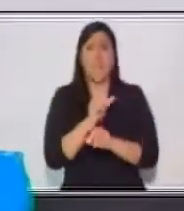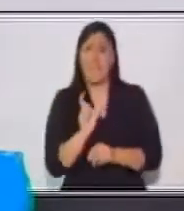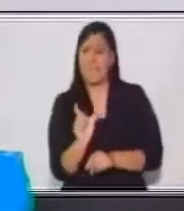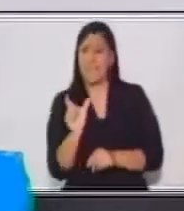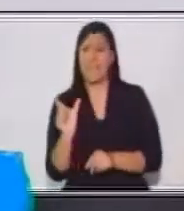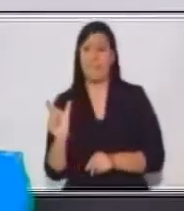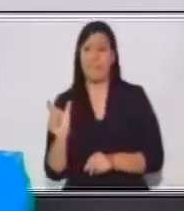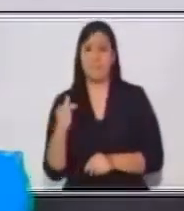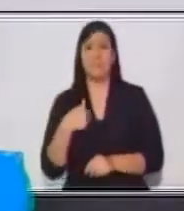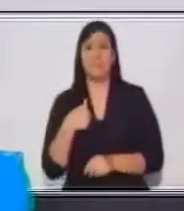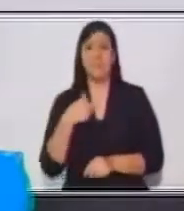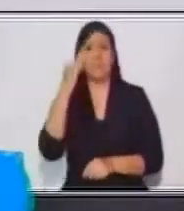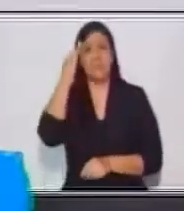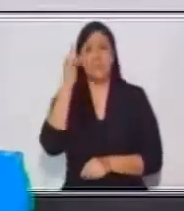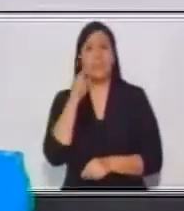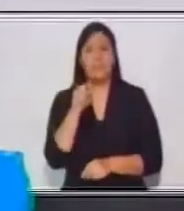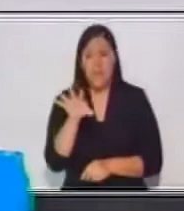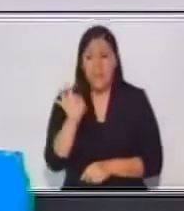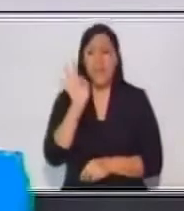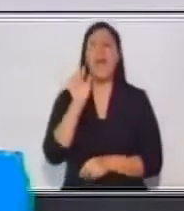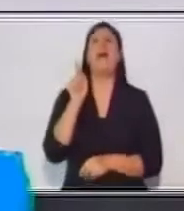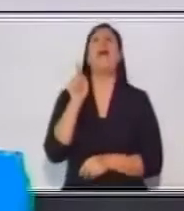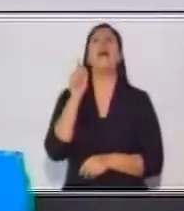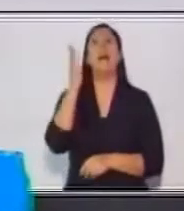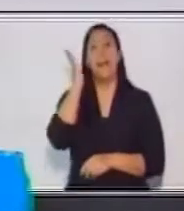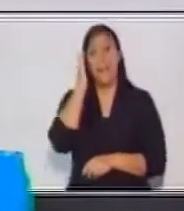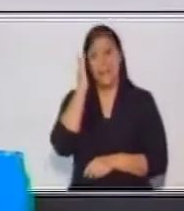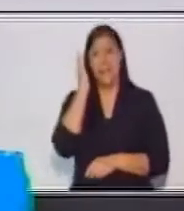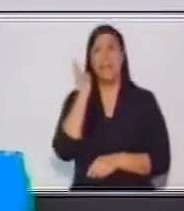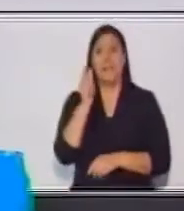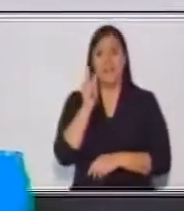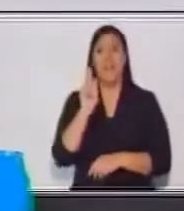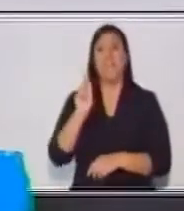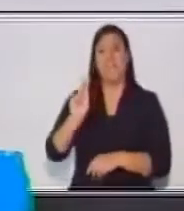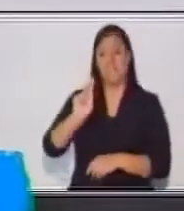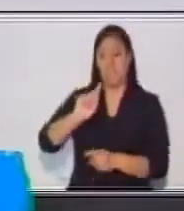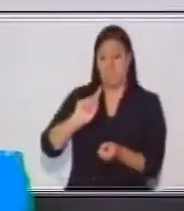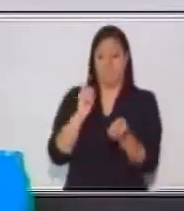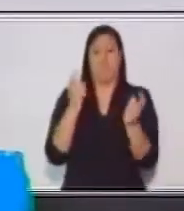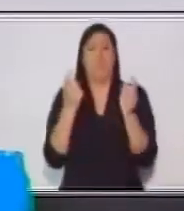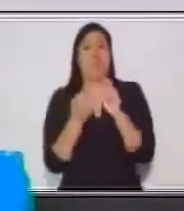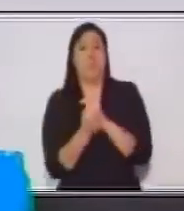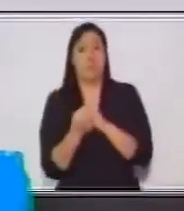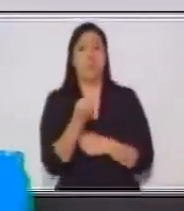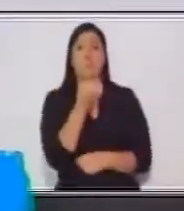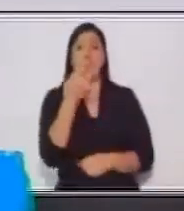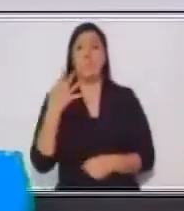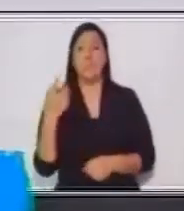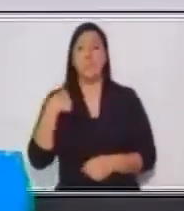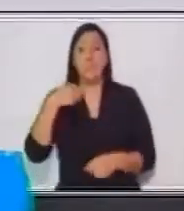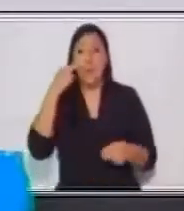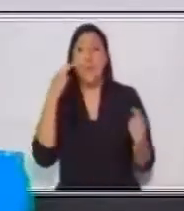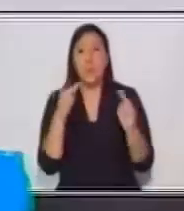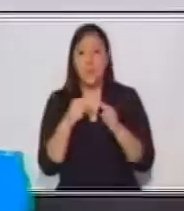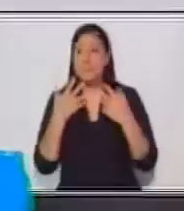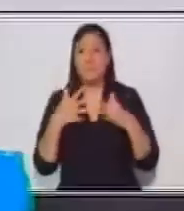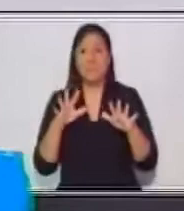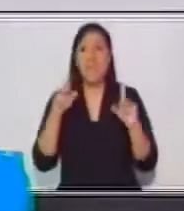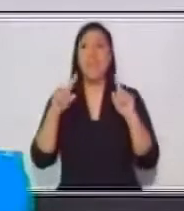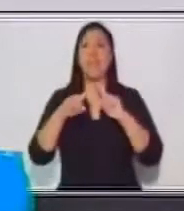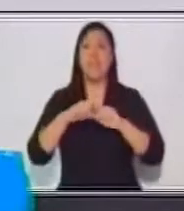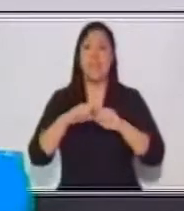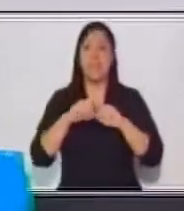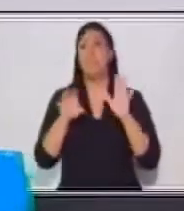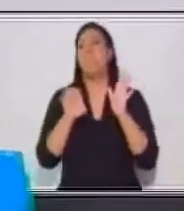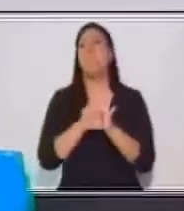encontrar el valor de Y sustituyendo los valores que conozco de X. Por ejemplo, si quisiera